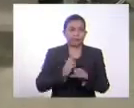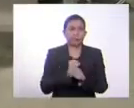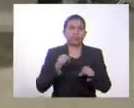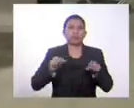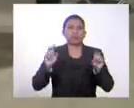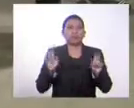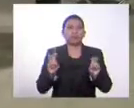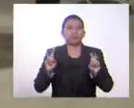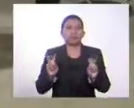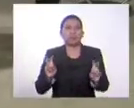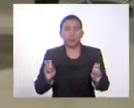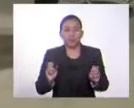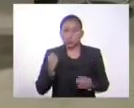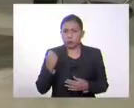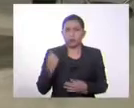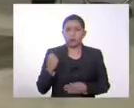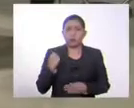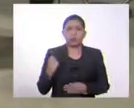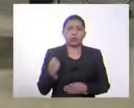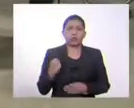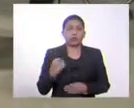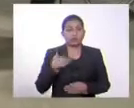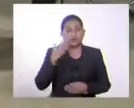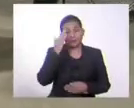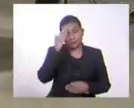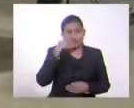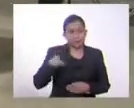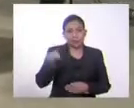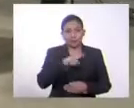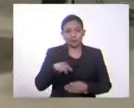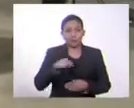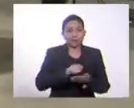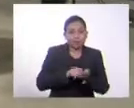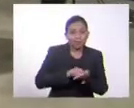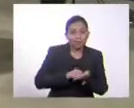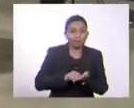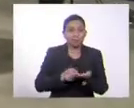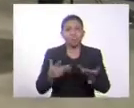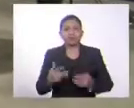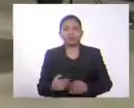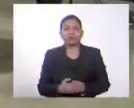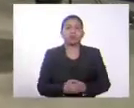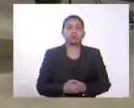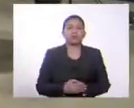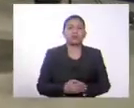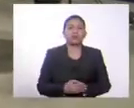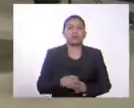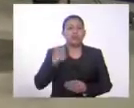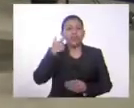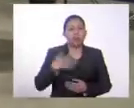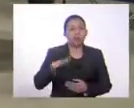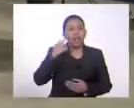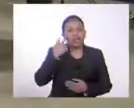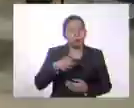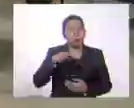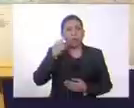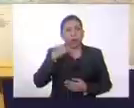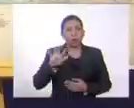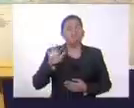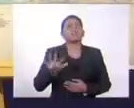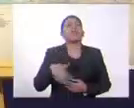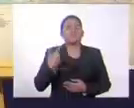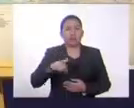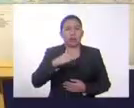hablemos un poco de los ejemplos que hemos vivido también en nuestro país. Muy bien. Bueno,